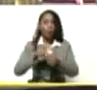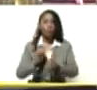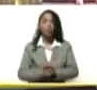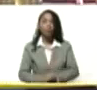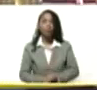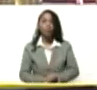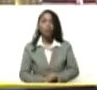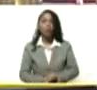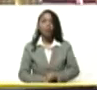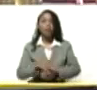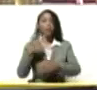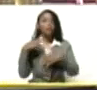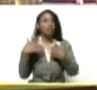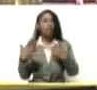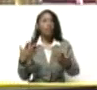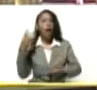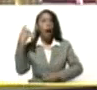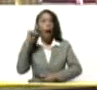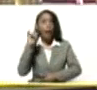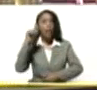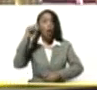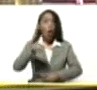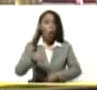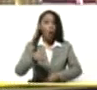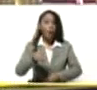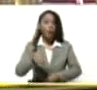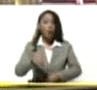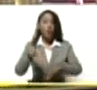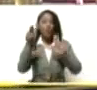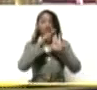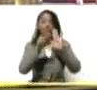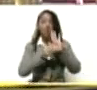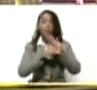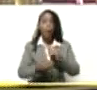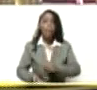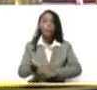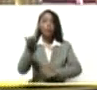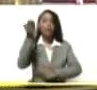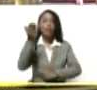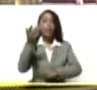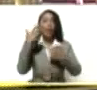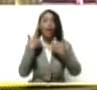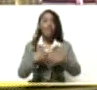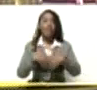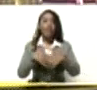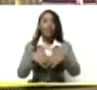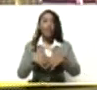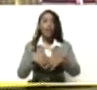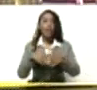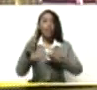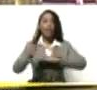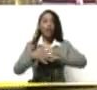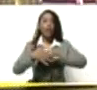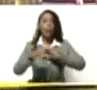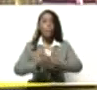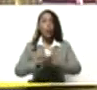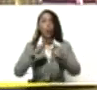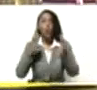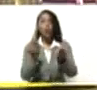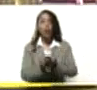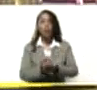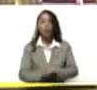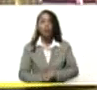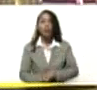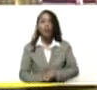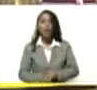que tiene hoy por hoy una enorme influencia en la industria de tecnología mundial y,